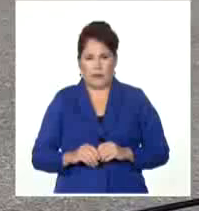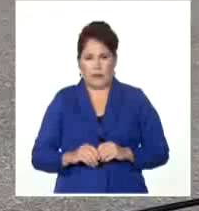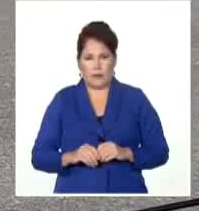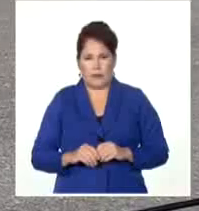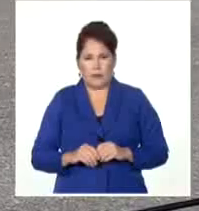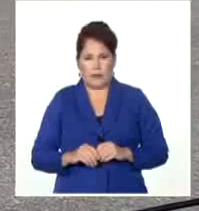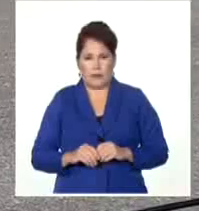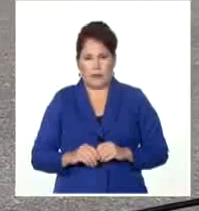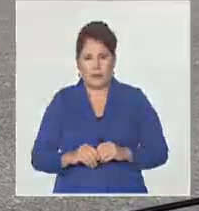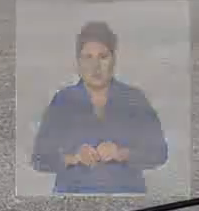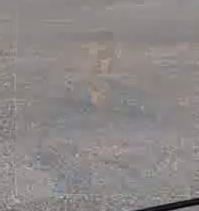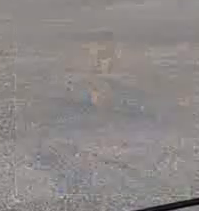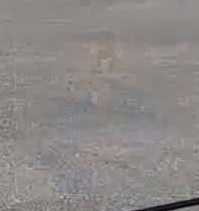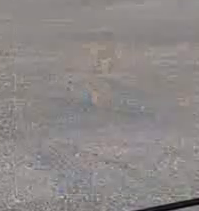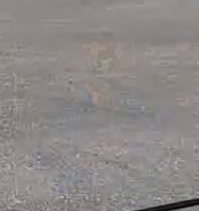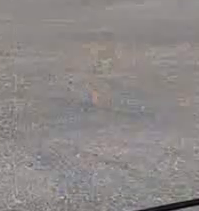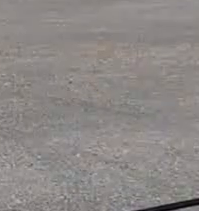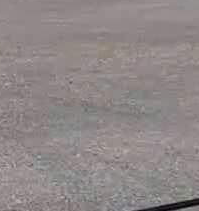ausencia de un guía de línea.